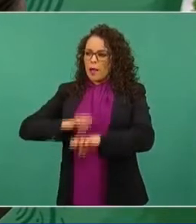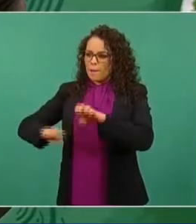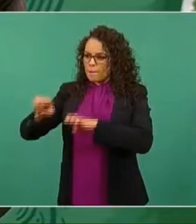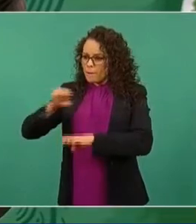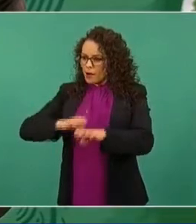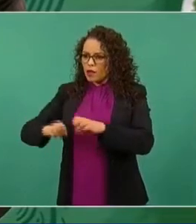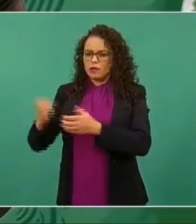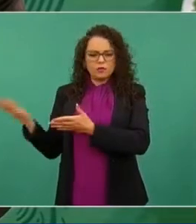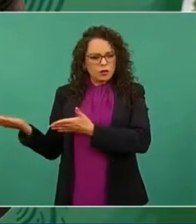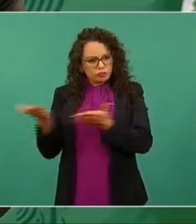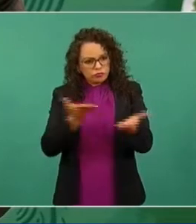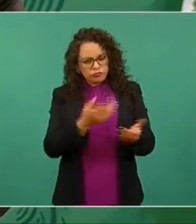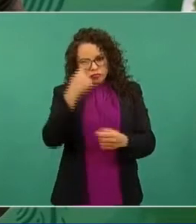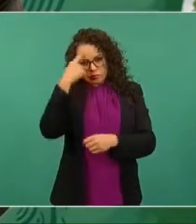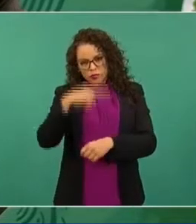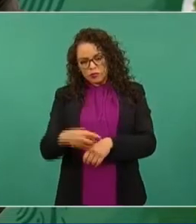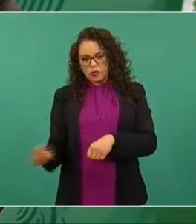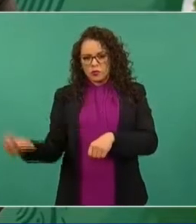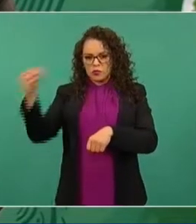maquiladoras